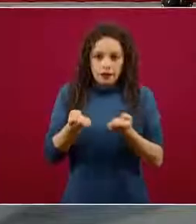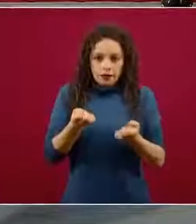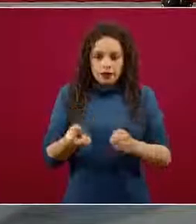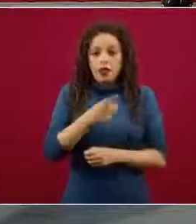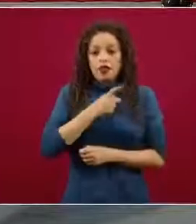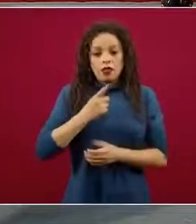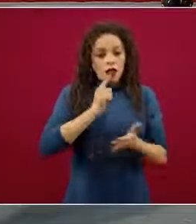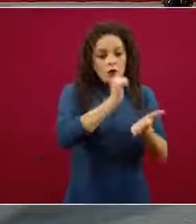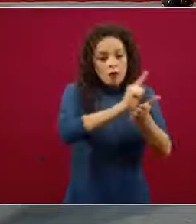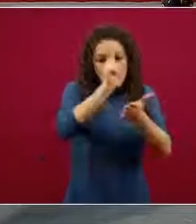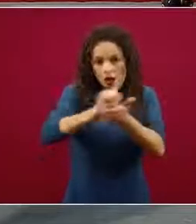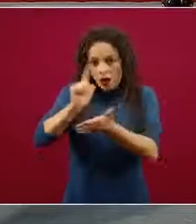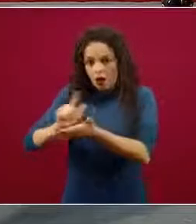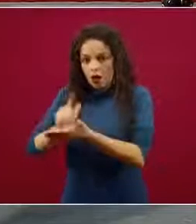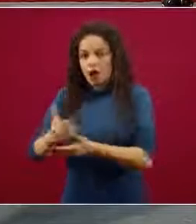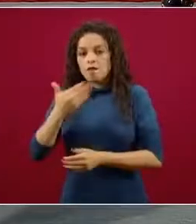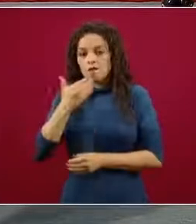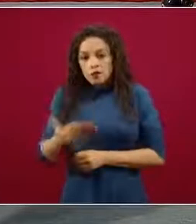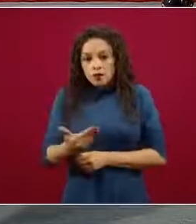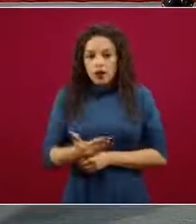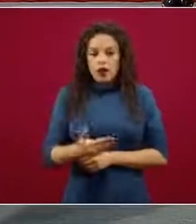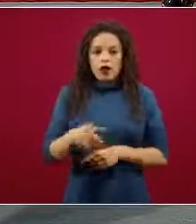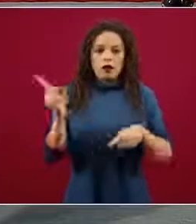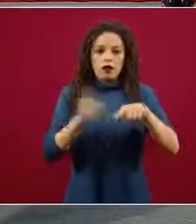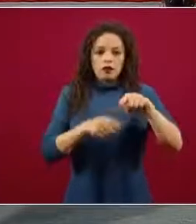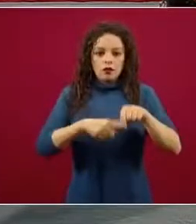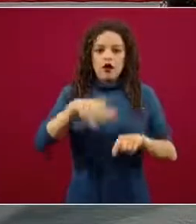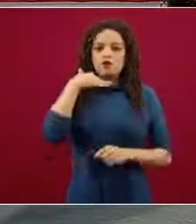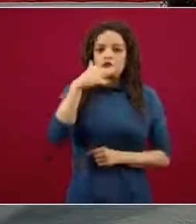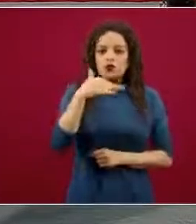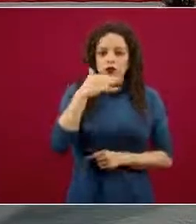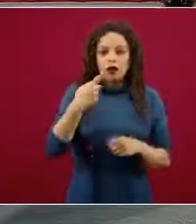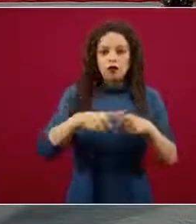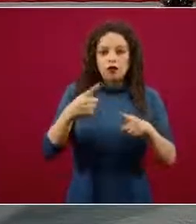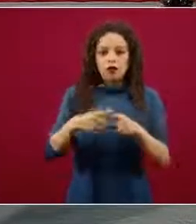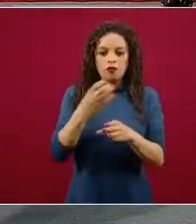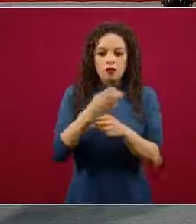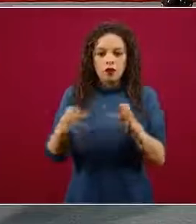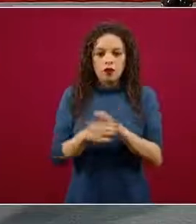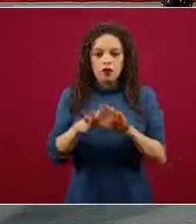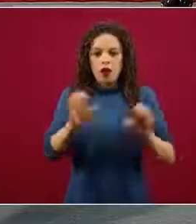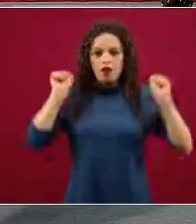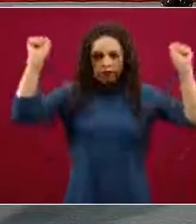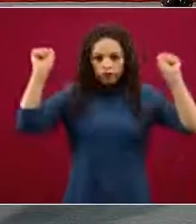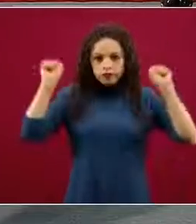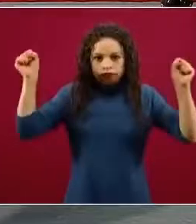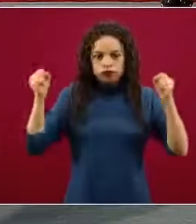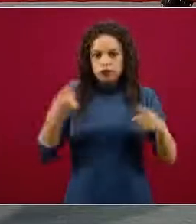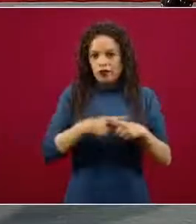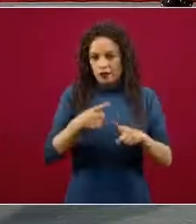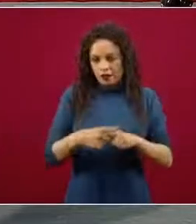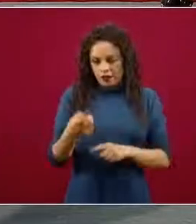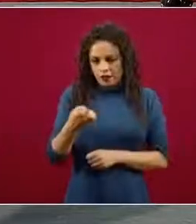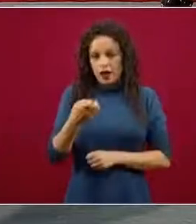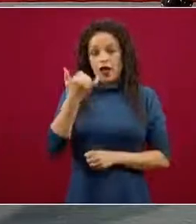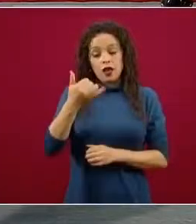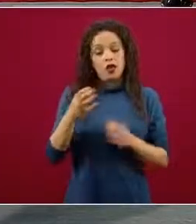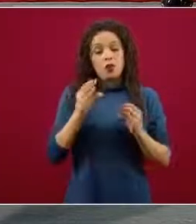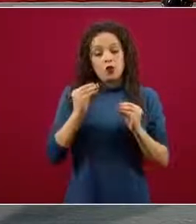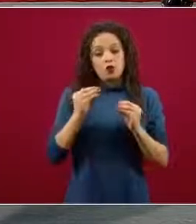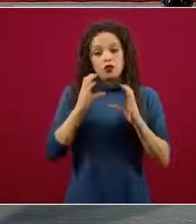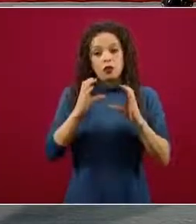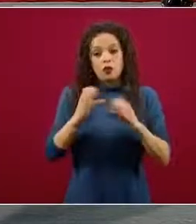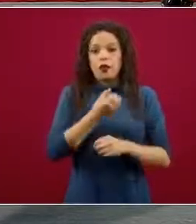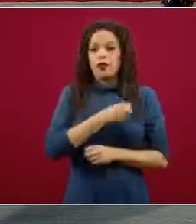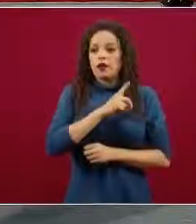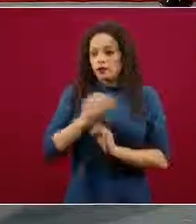limpieza y desinfección de los aparatos que se estén utilizando y manteniendo la sana distancia.